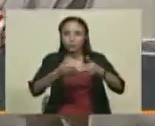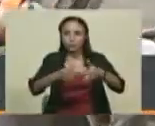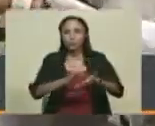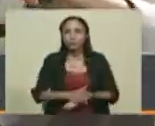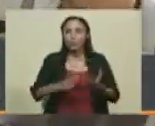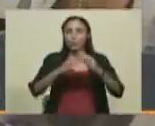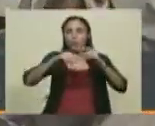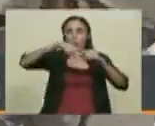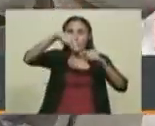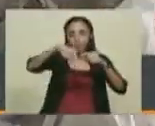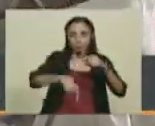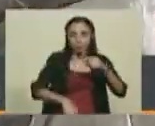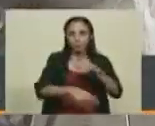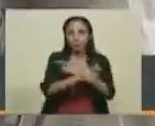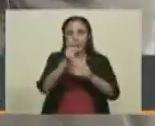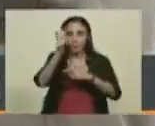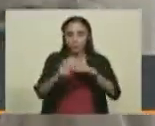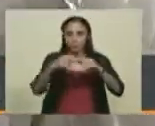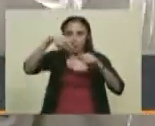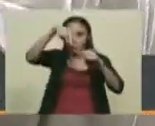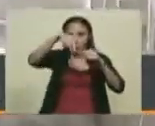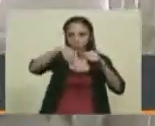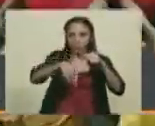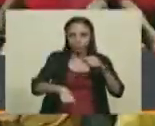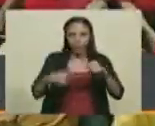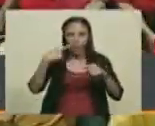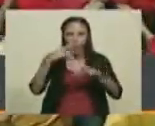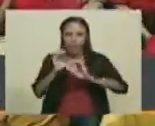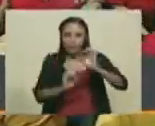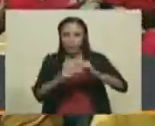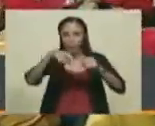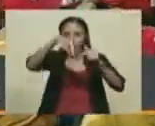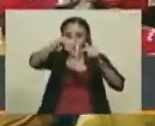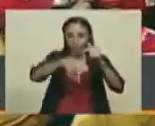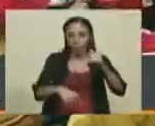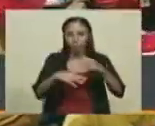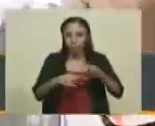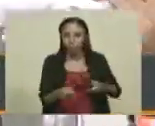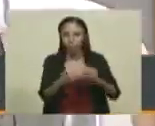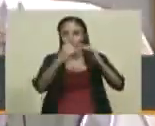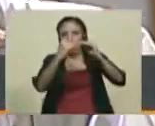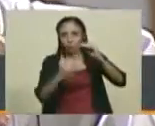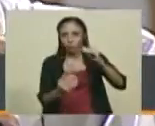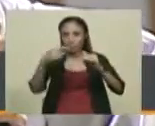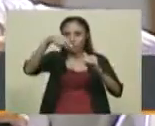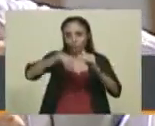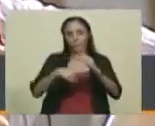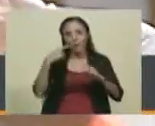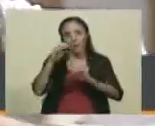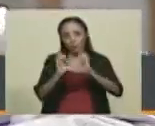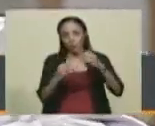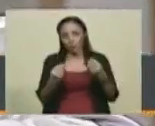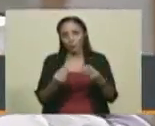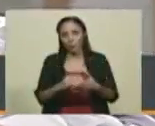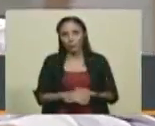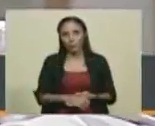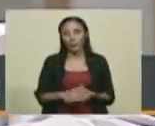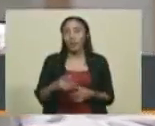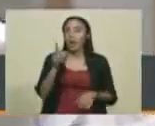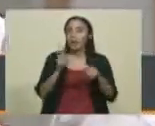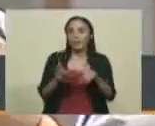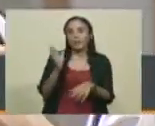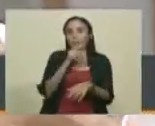buzo, ¿verdad? Y la lancha del custodio. Muchas veces cuando ya tengo la lancha de buzo, no tengo el